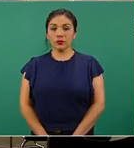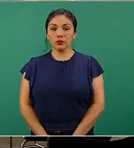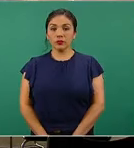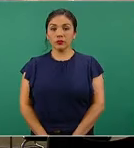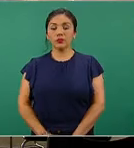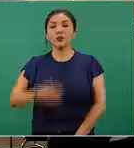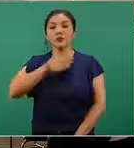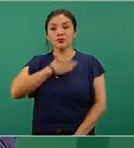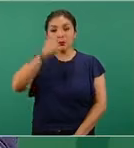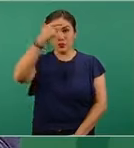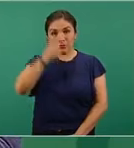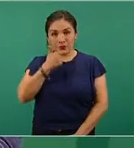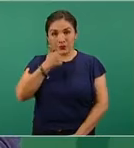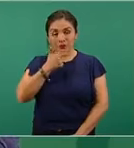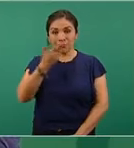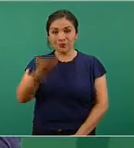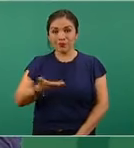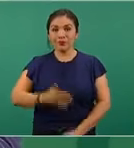Buenas noches, son